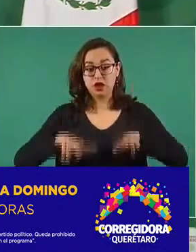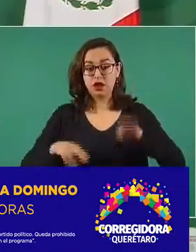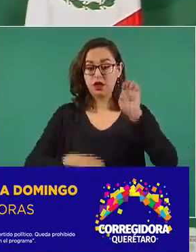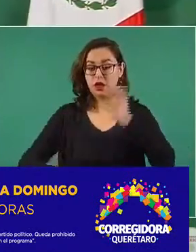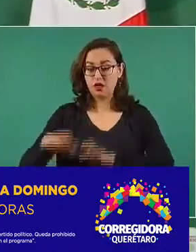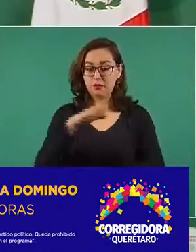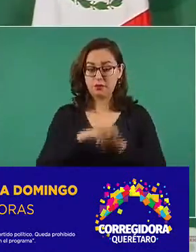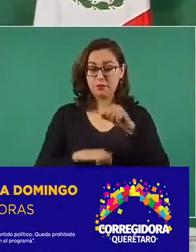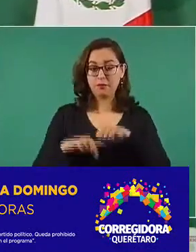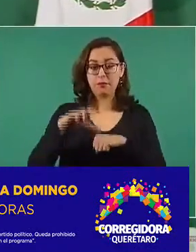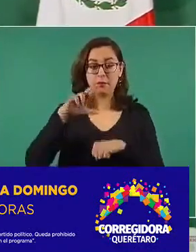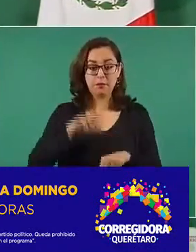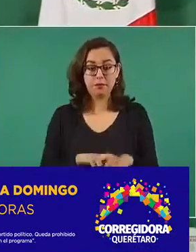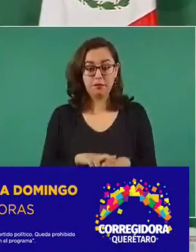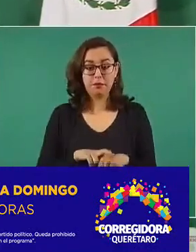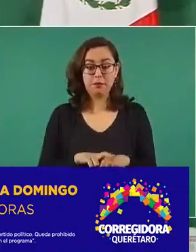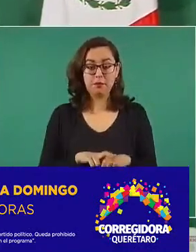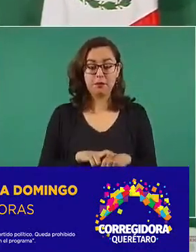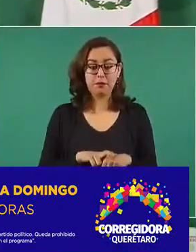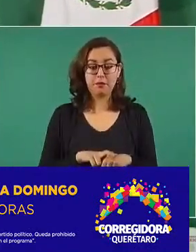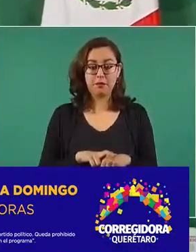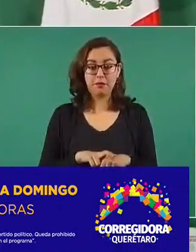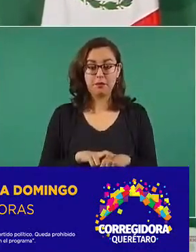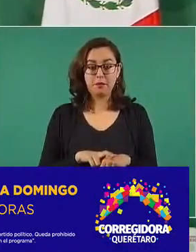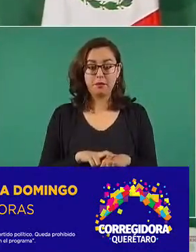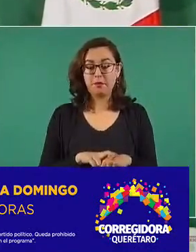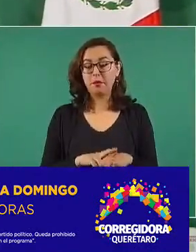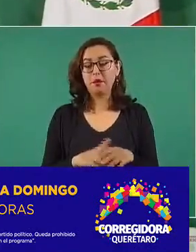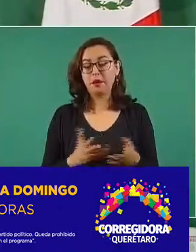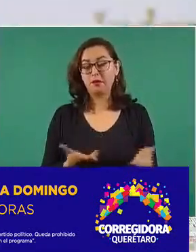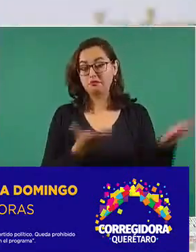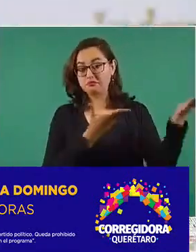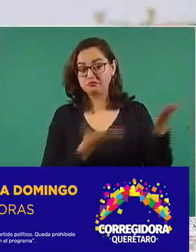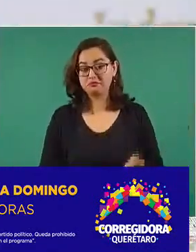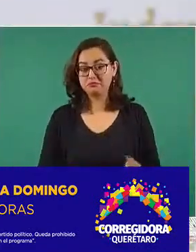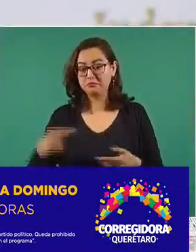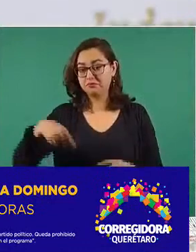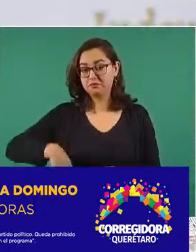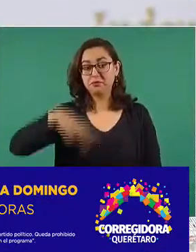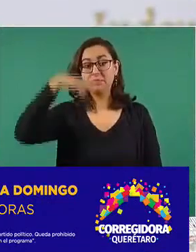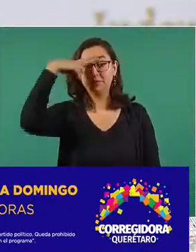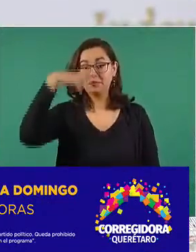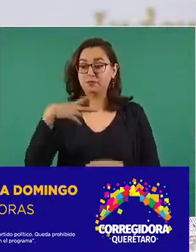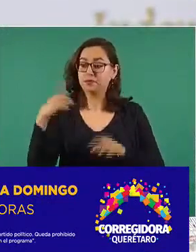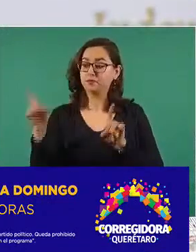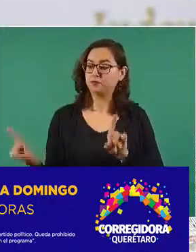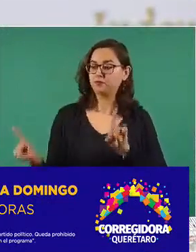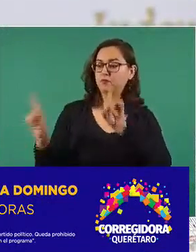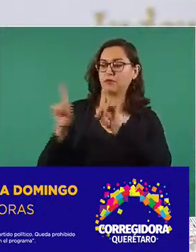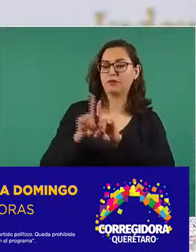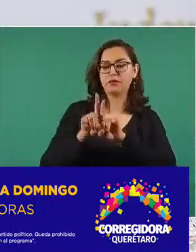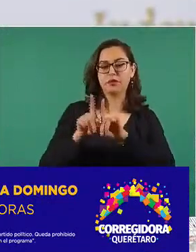se tomaba la foto con un alto funcionario de México entregándole